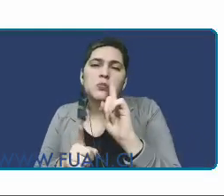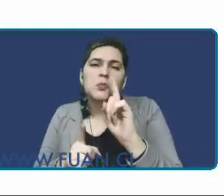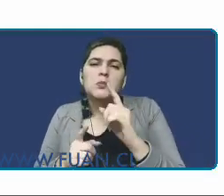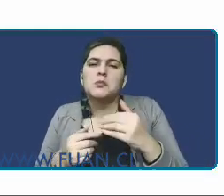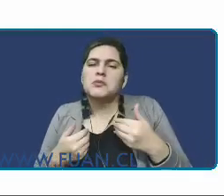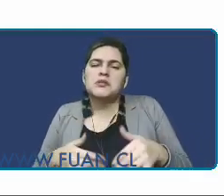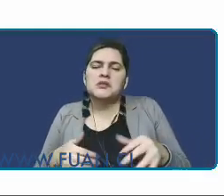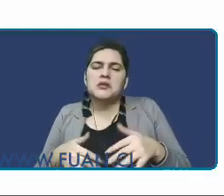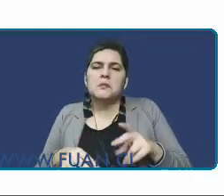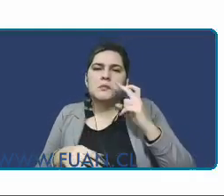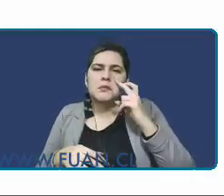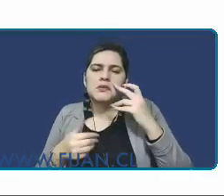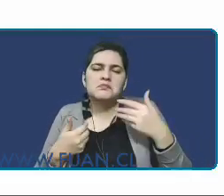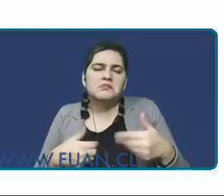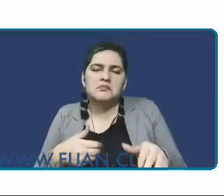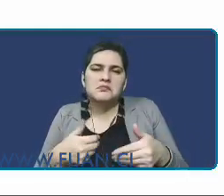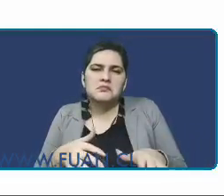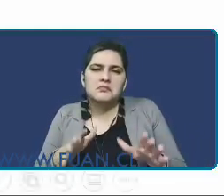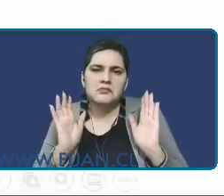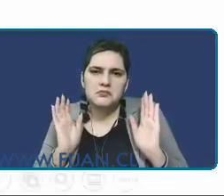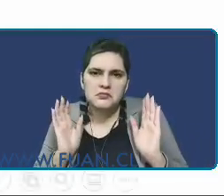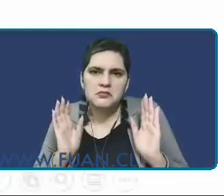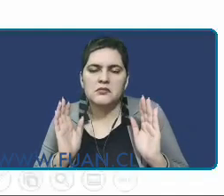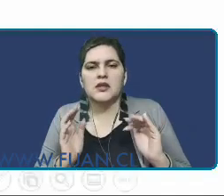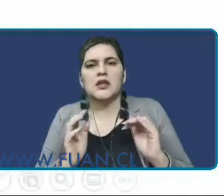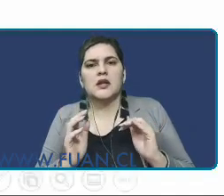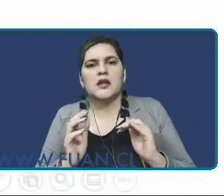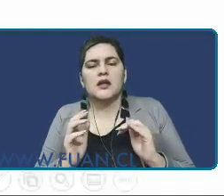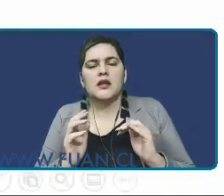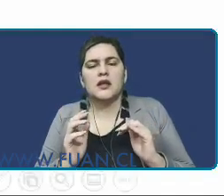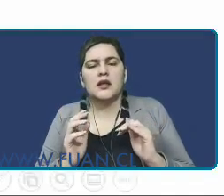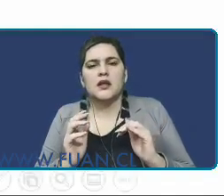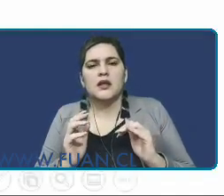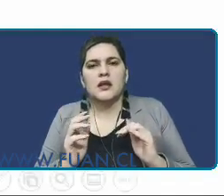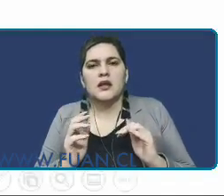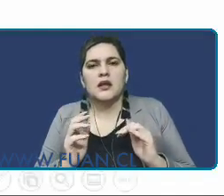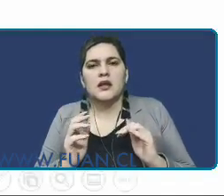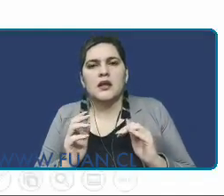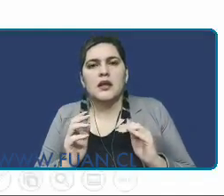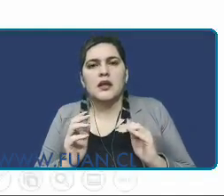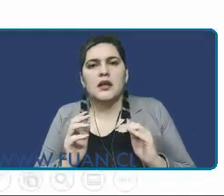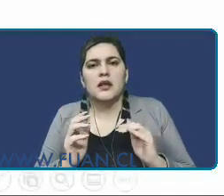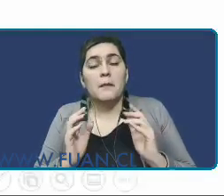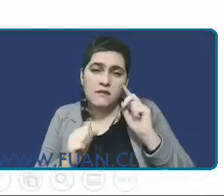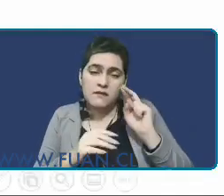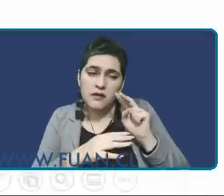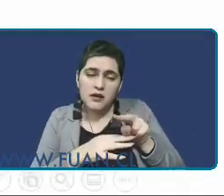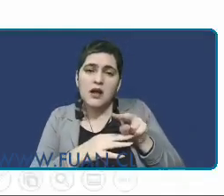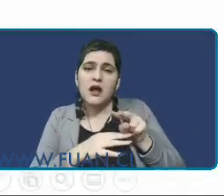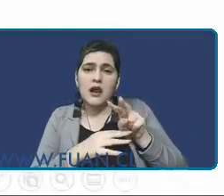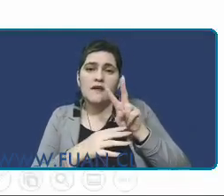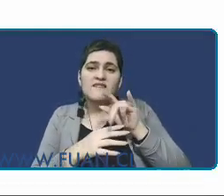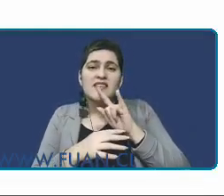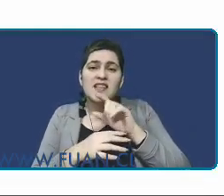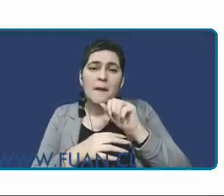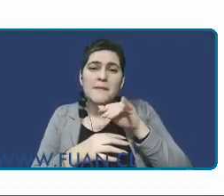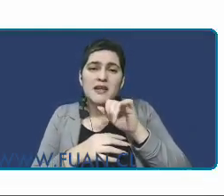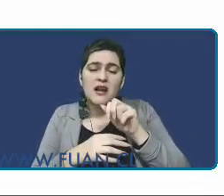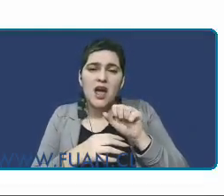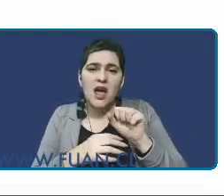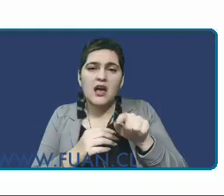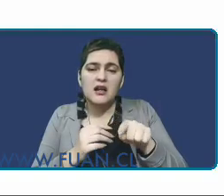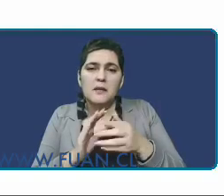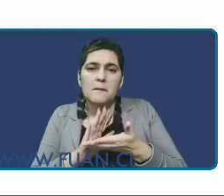pero sí puede provocar que se empiecen a depositar vitaminas, ciertas vitaminas como las que dije, y provocar